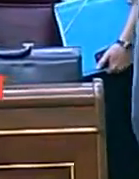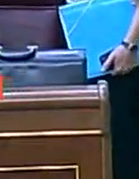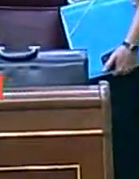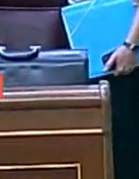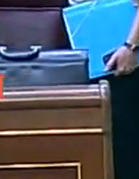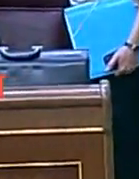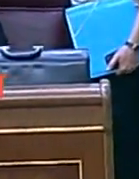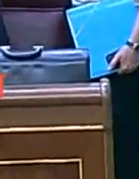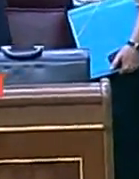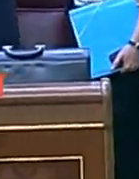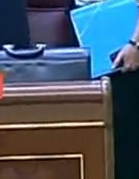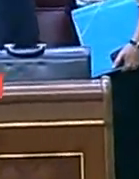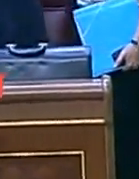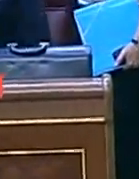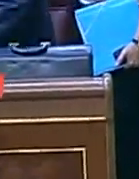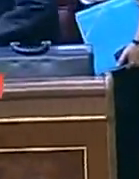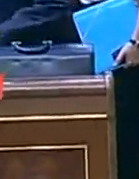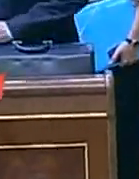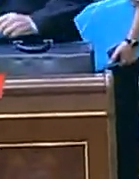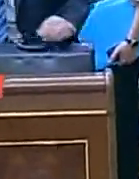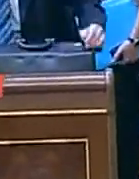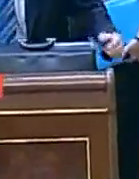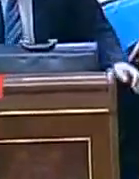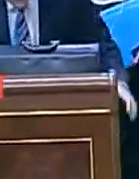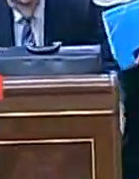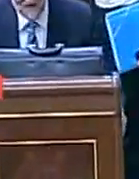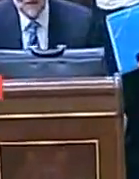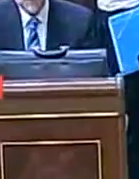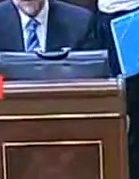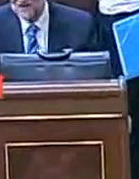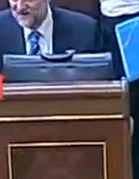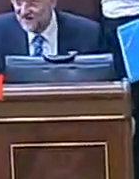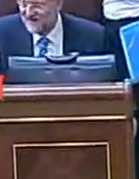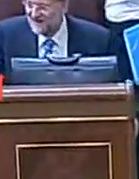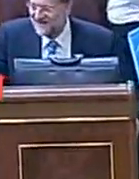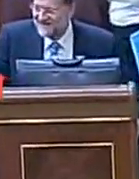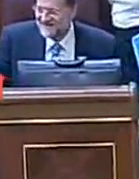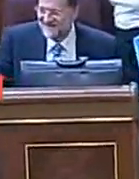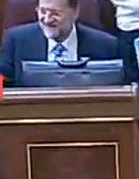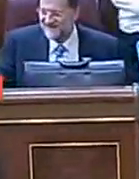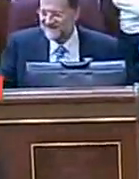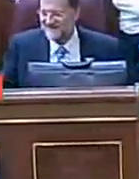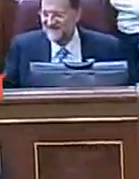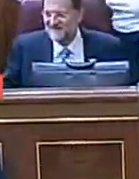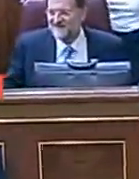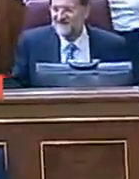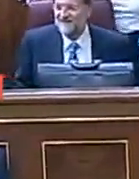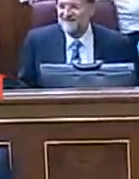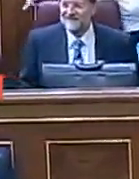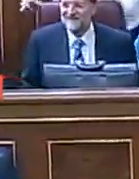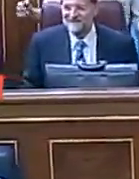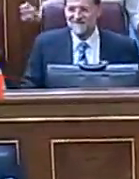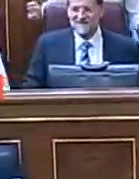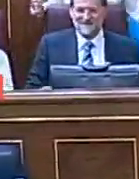discurso llegará el plato fuerte del debate, el cara a cara entre Zapatero y Rajoy, el momento más esperado siempre, y